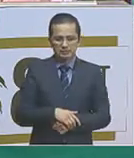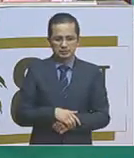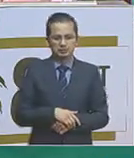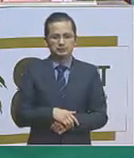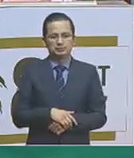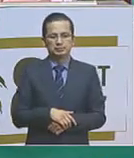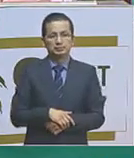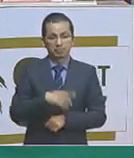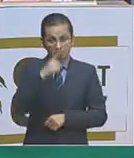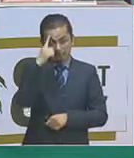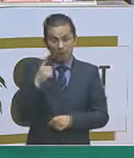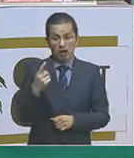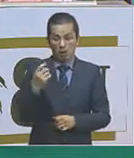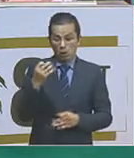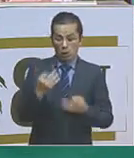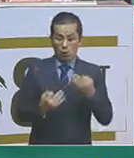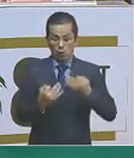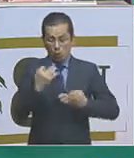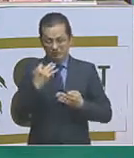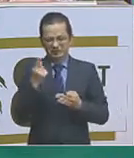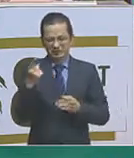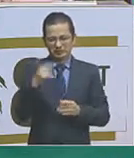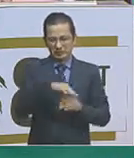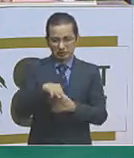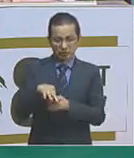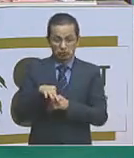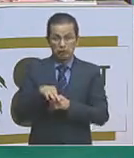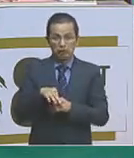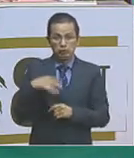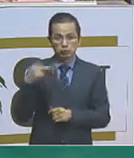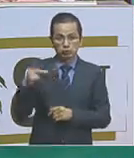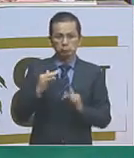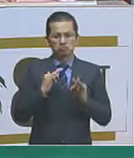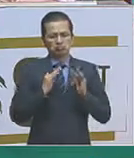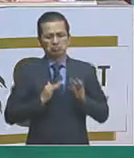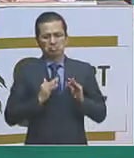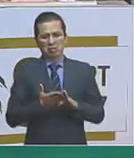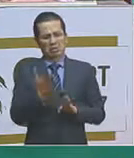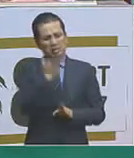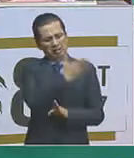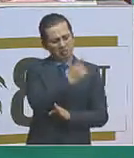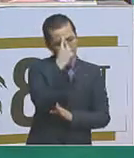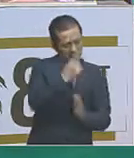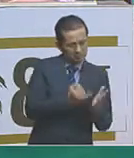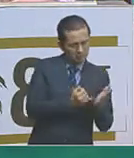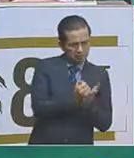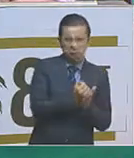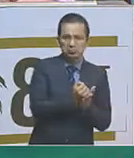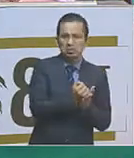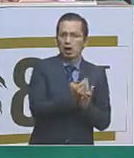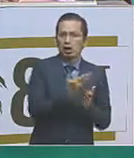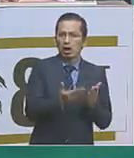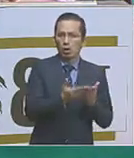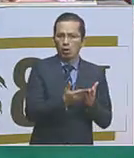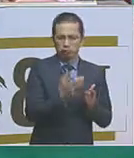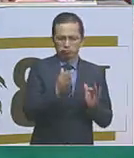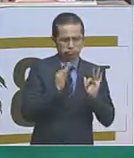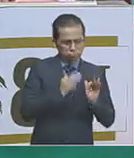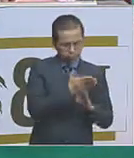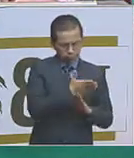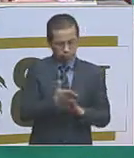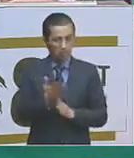que el juez electoral tiene que tomar para tomar una decisión específica se ha disminuido porque